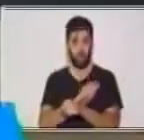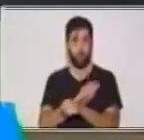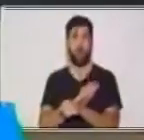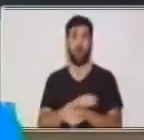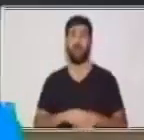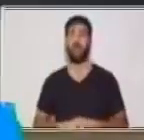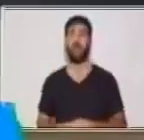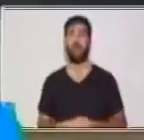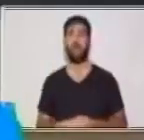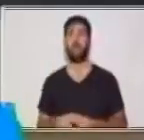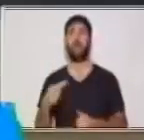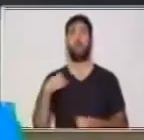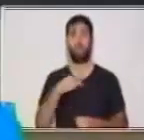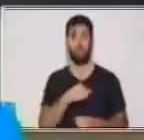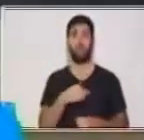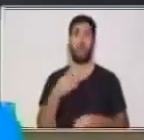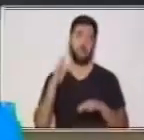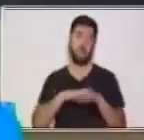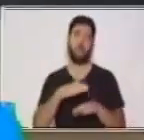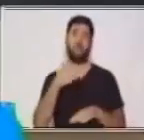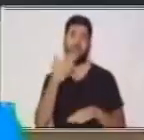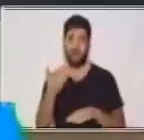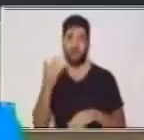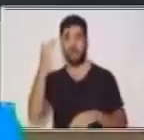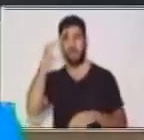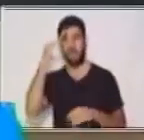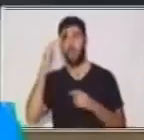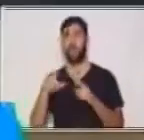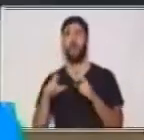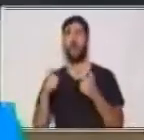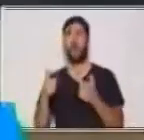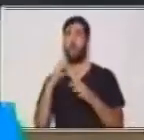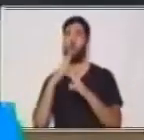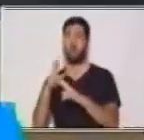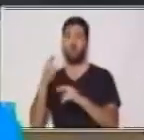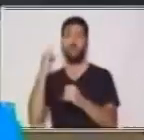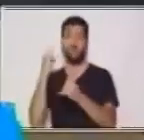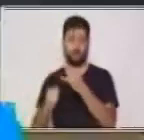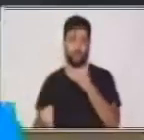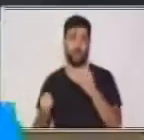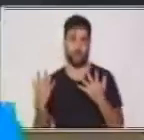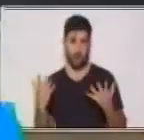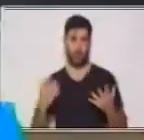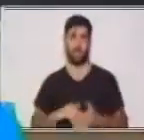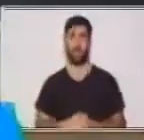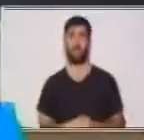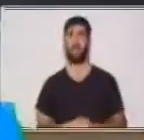del reloj, nos es muy fácil saber cuál va a ser el valor que vamos a encontrar acá.